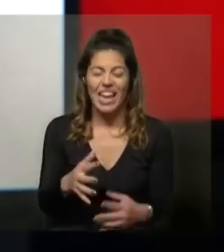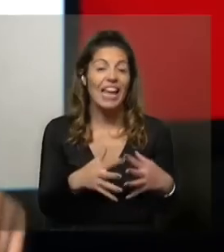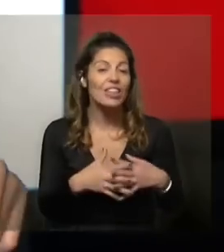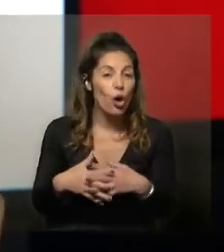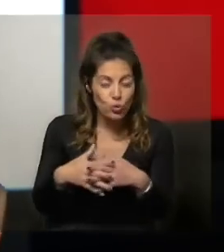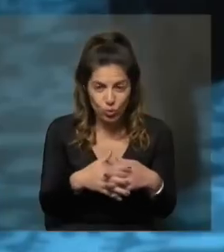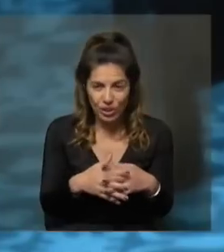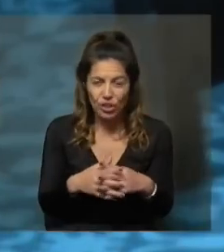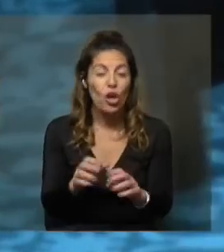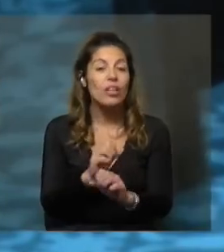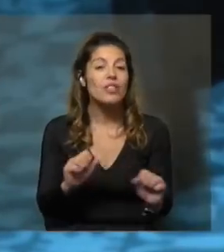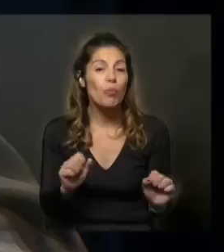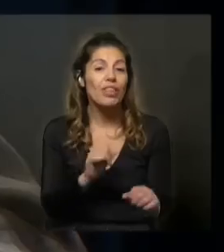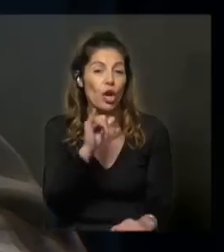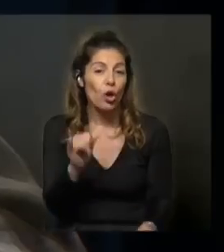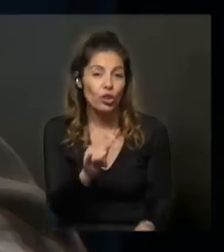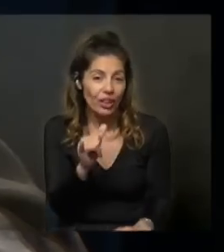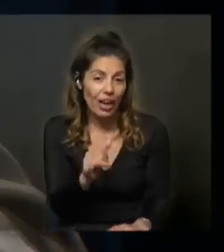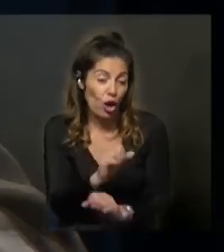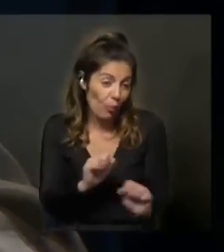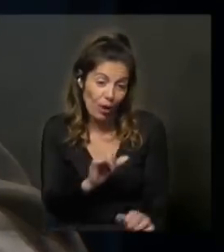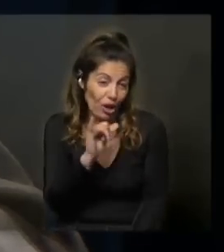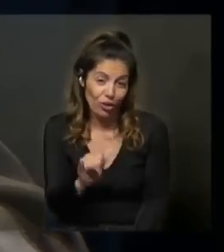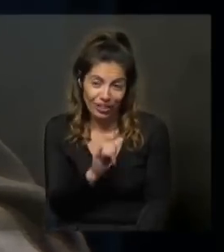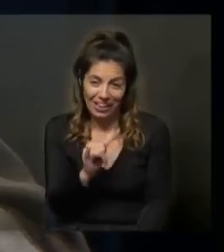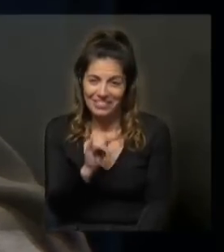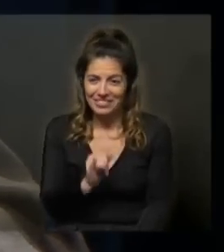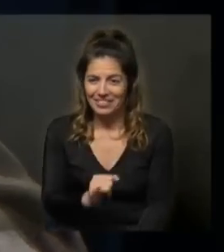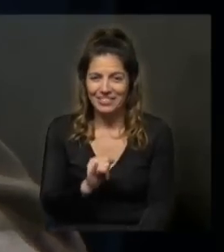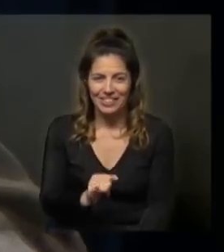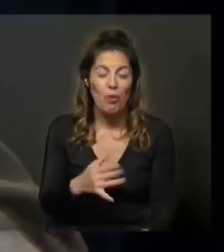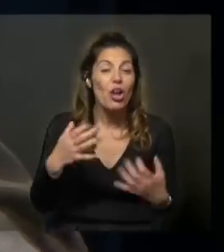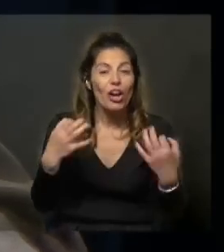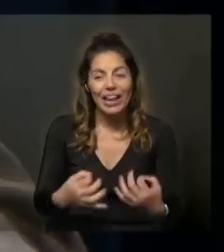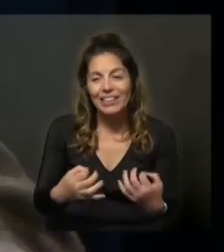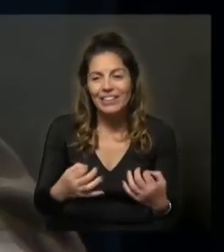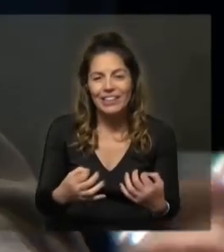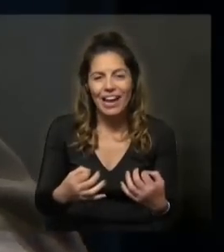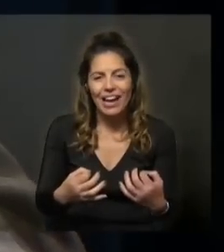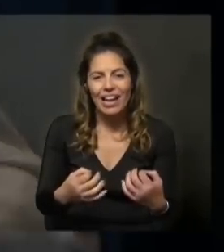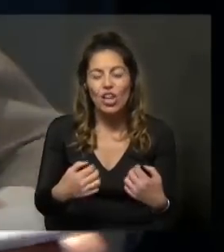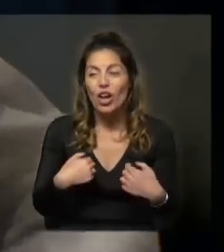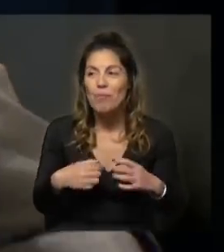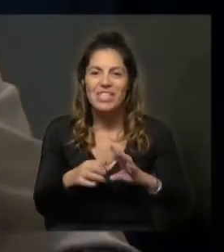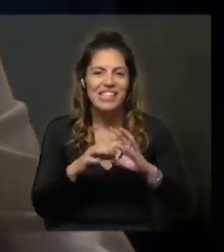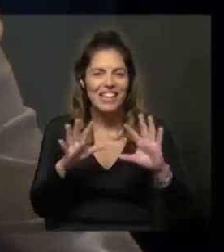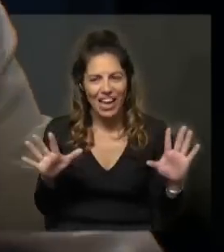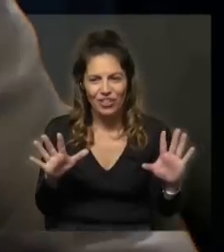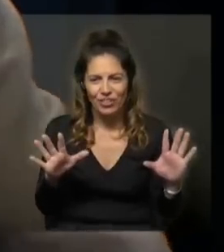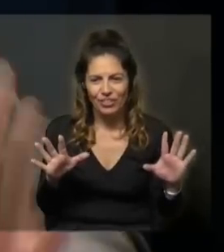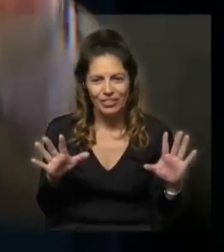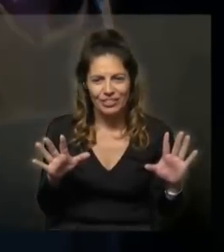se puede contar se puede contar lo que es lo que pueden contar pero en realidad lo que lo que me queda muy claro es que